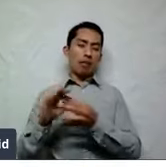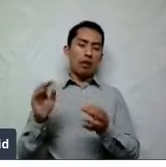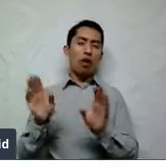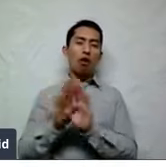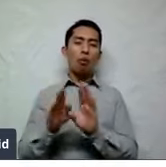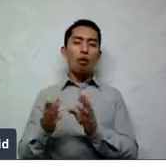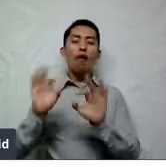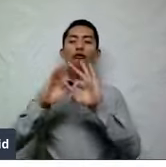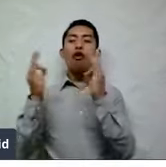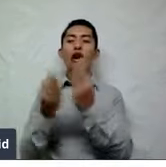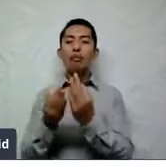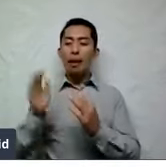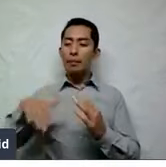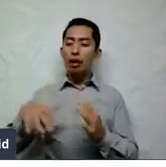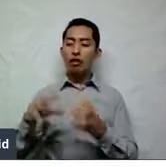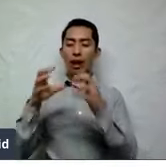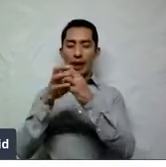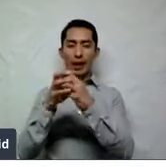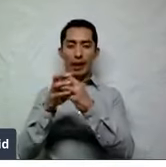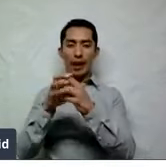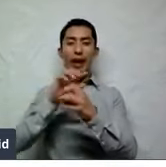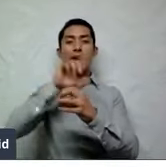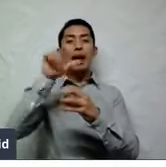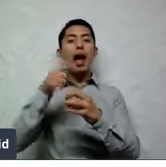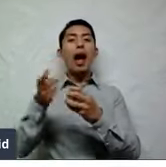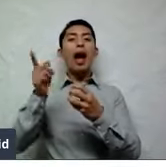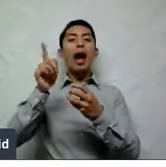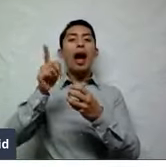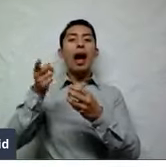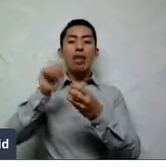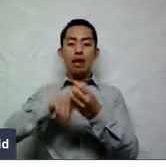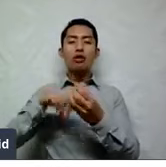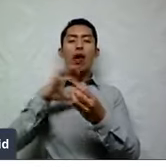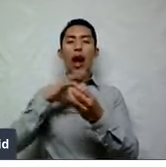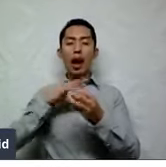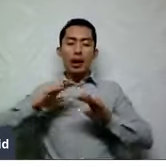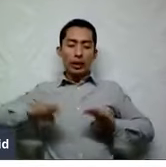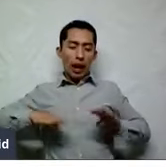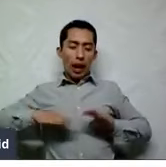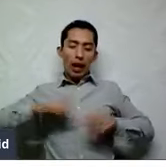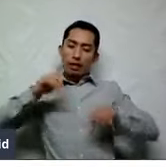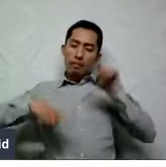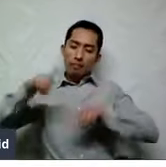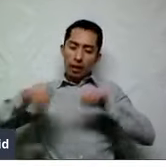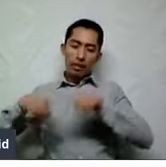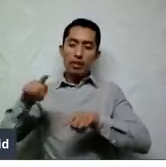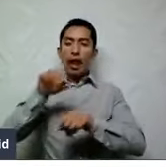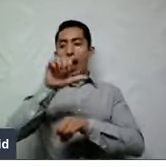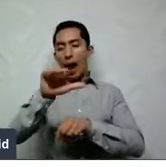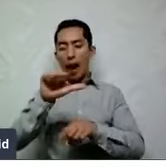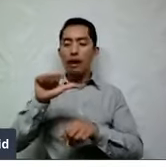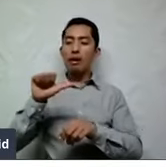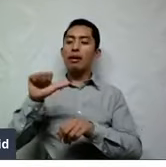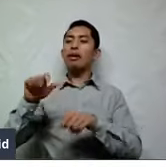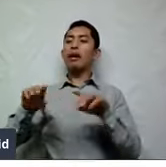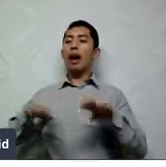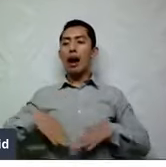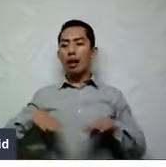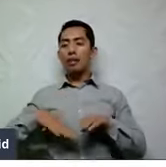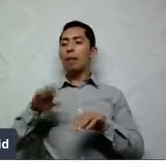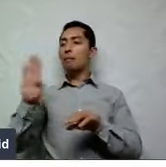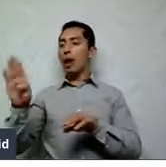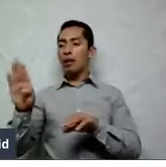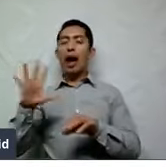pelotita, y ese virus de la influenza, hay varios tipos, hay virus A, hay virus B. Lo